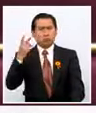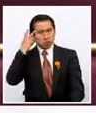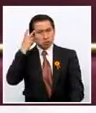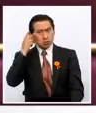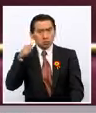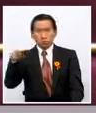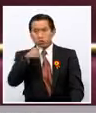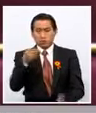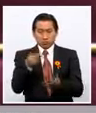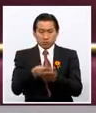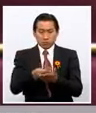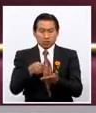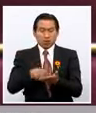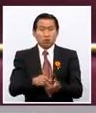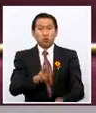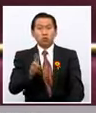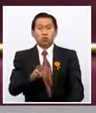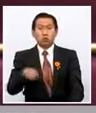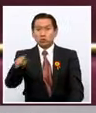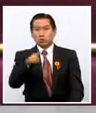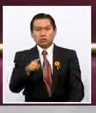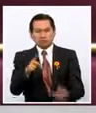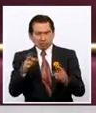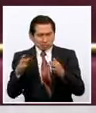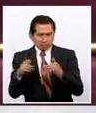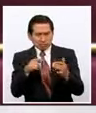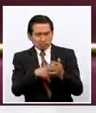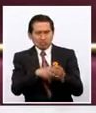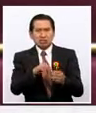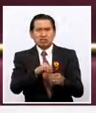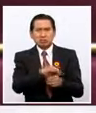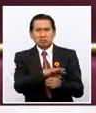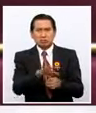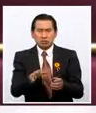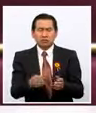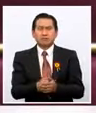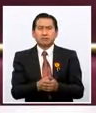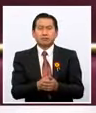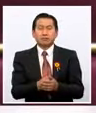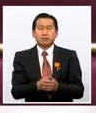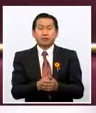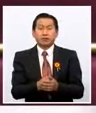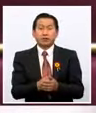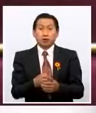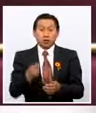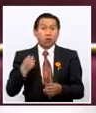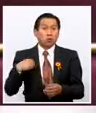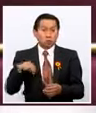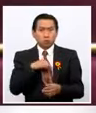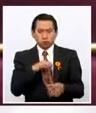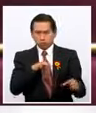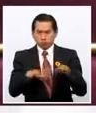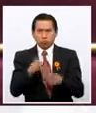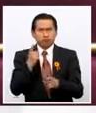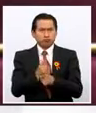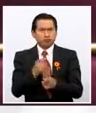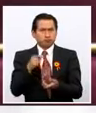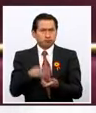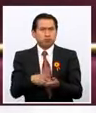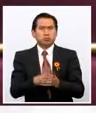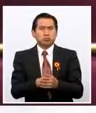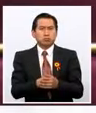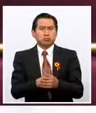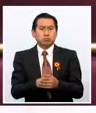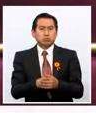ese dinero en la lucha contra el cob y así lo hemos hecho y